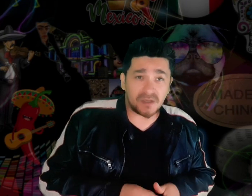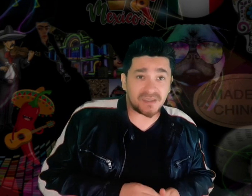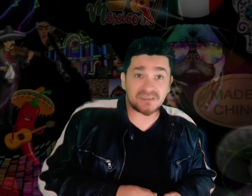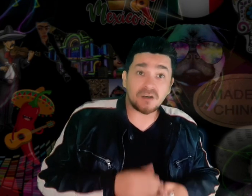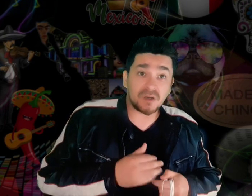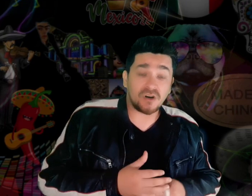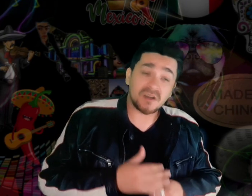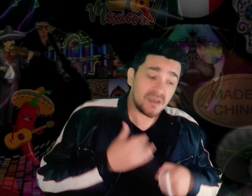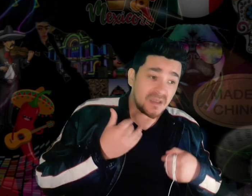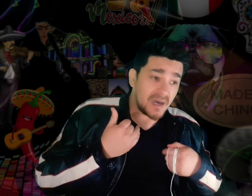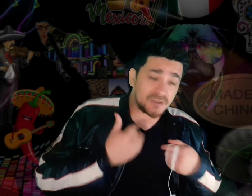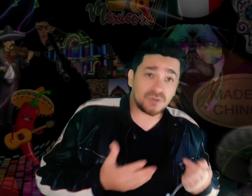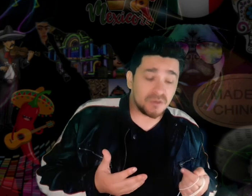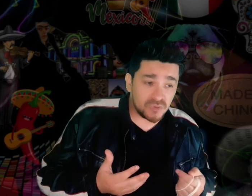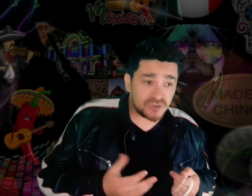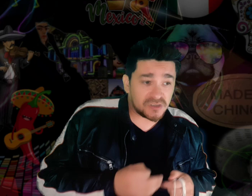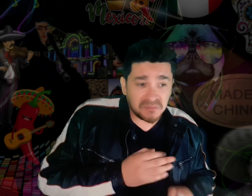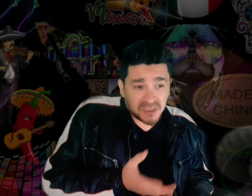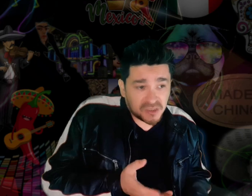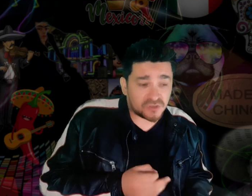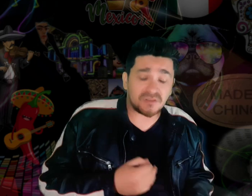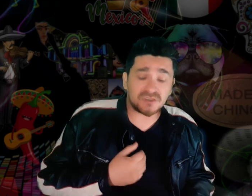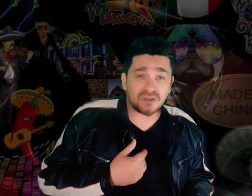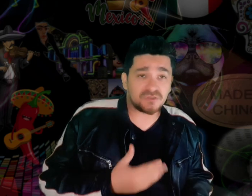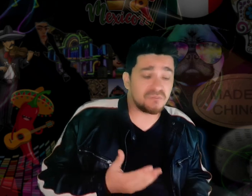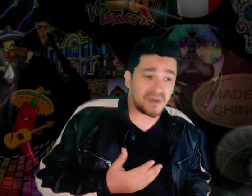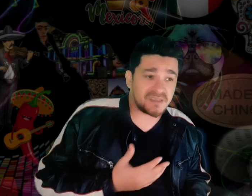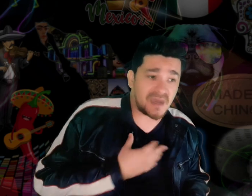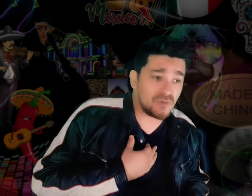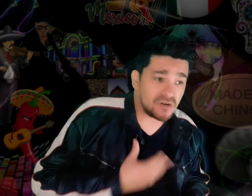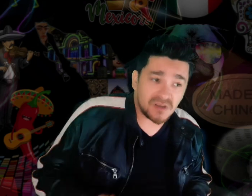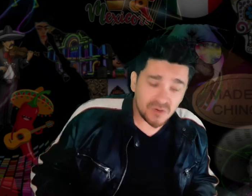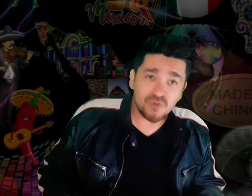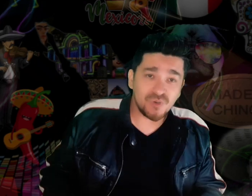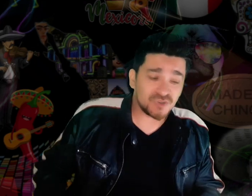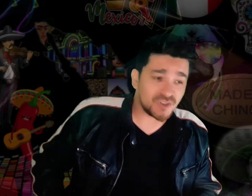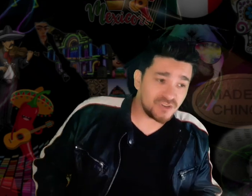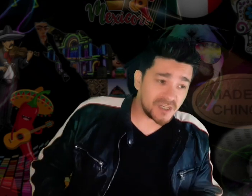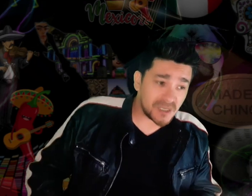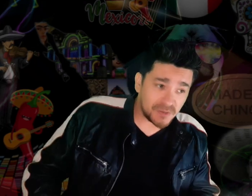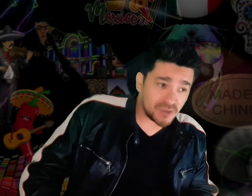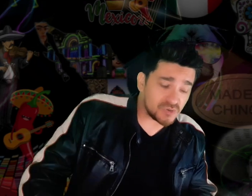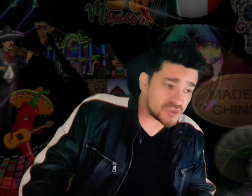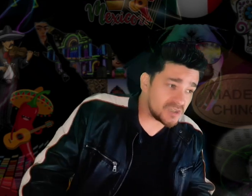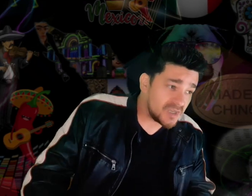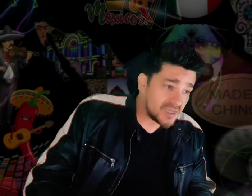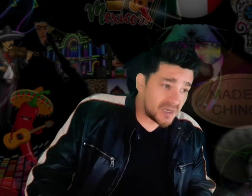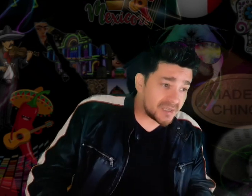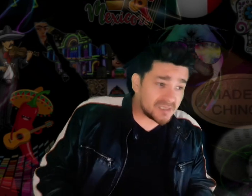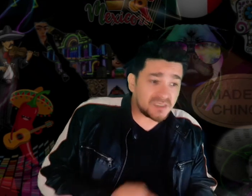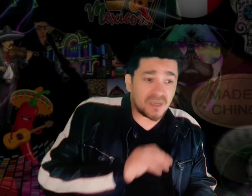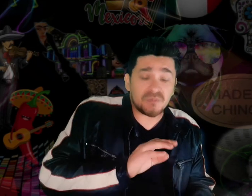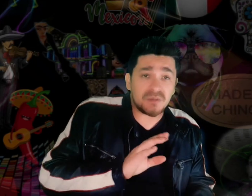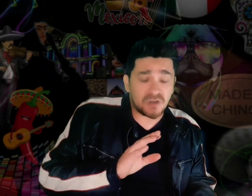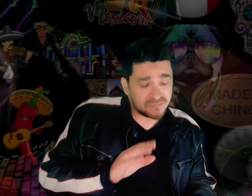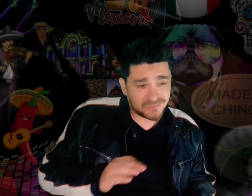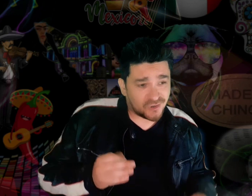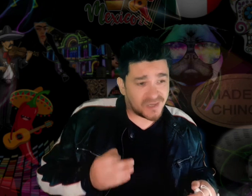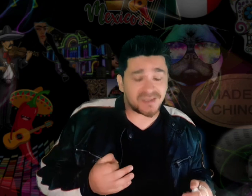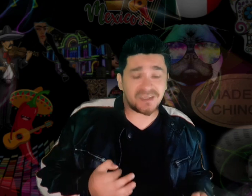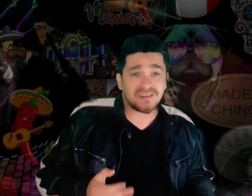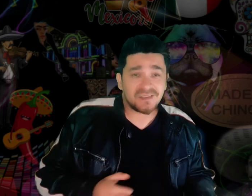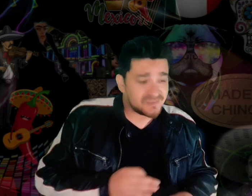siempre les digo, hay que decir lo mejor a todo el mundo, y México sobre todo, que es un país que amo un montón, ¿no? Que respeto mucho. Argentina lo